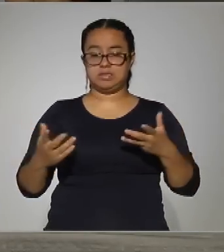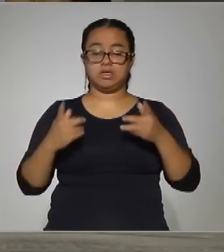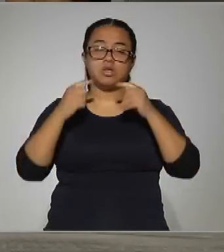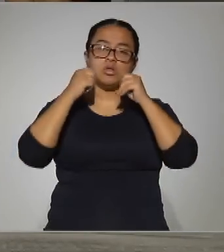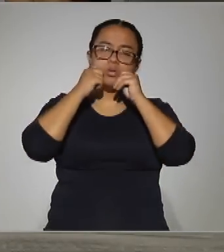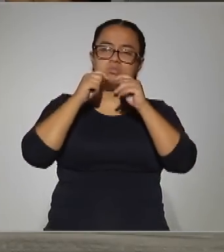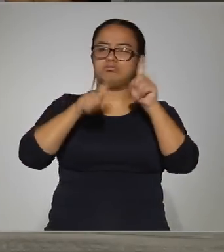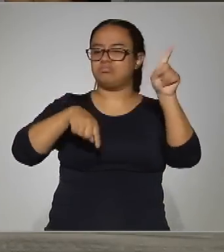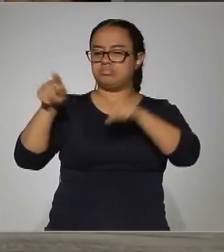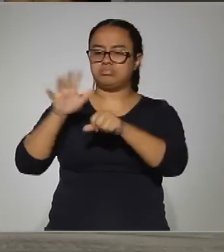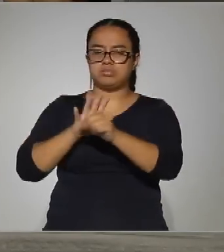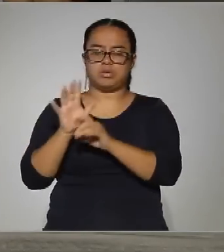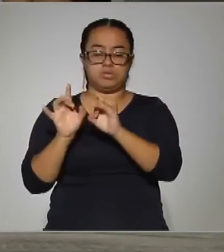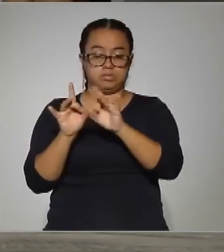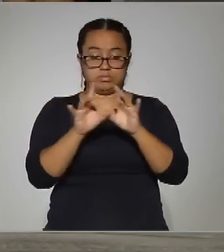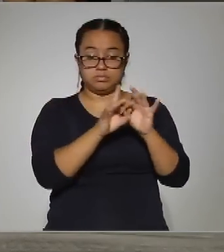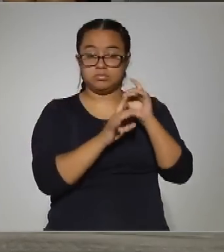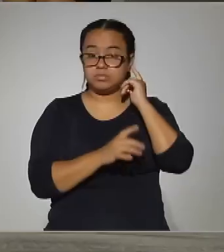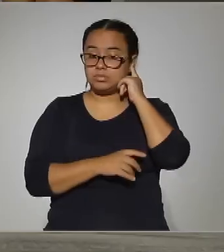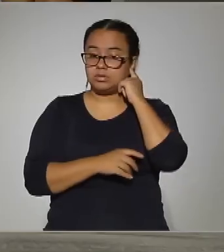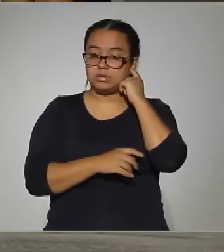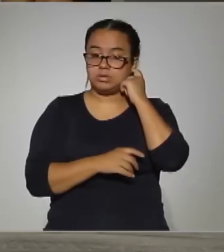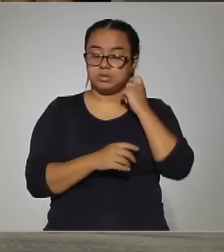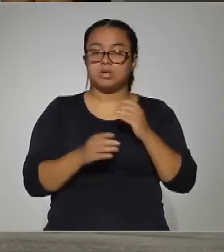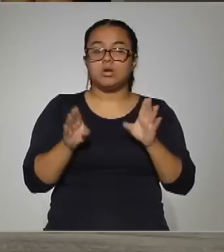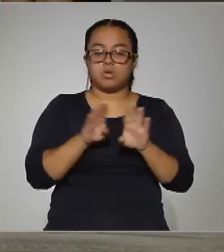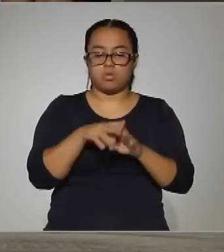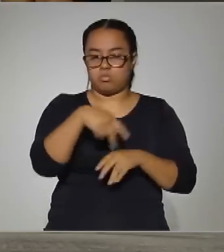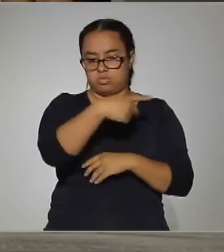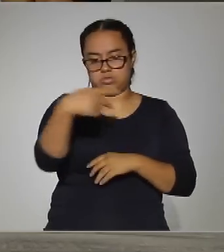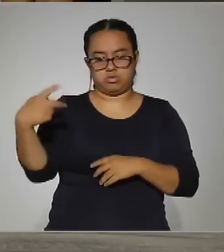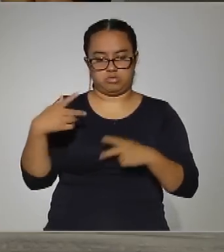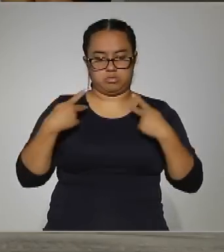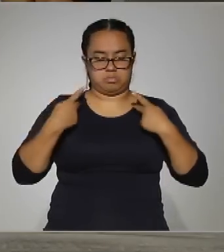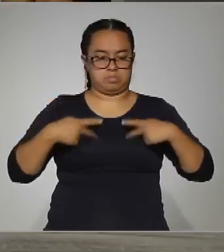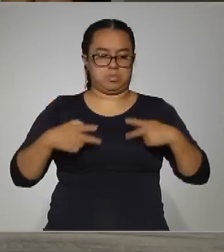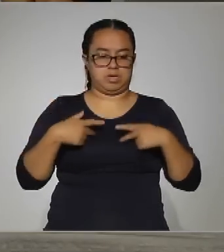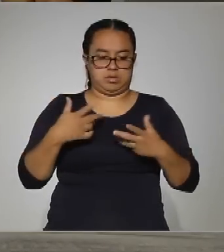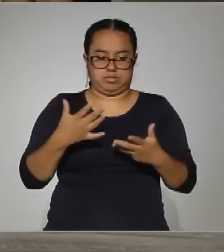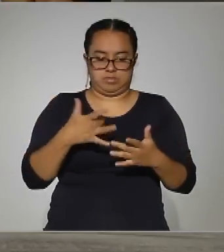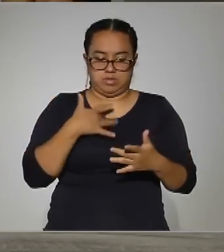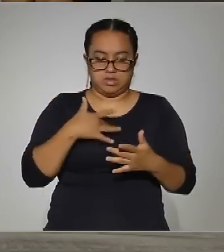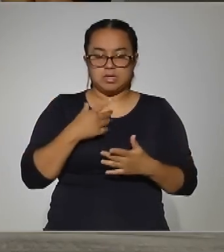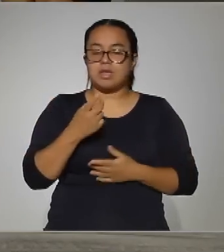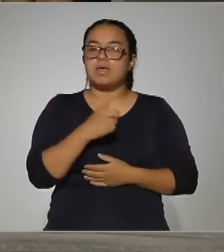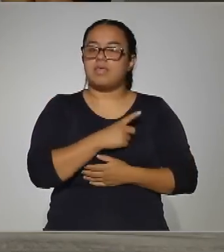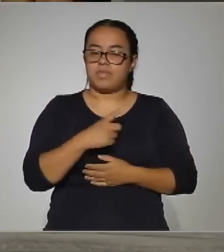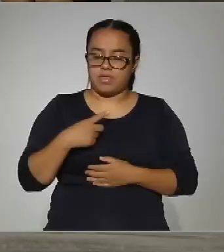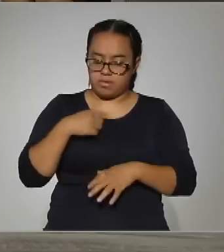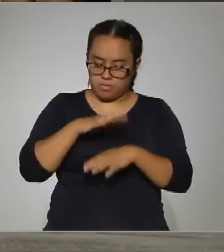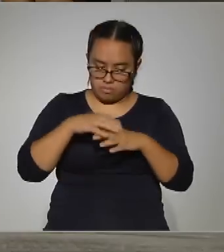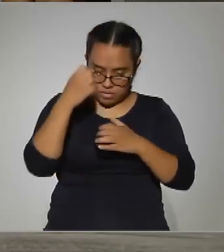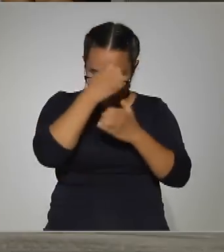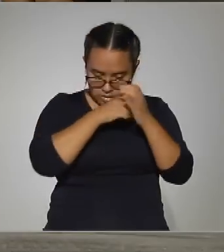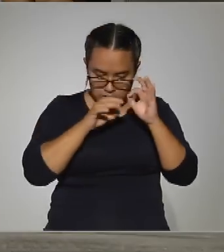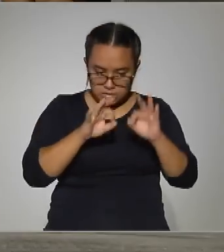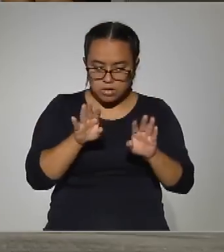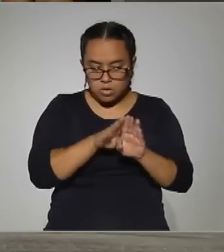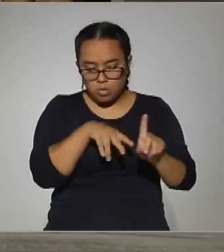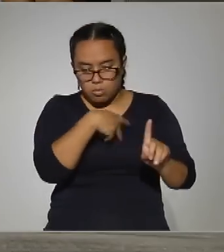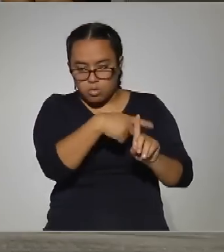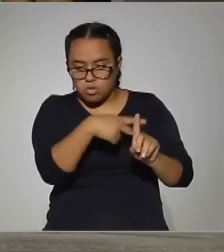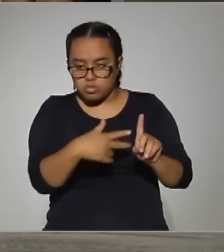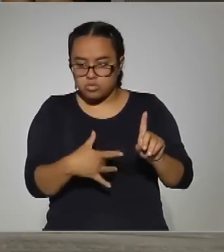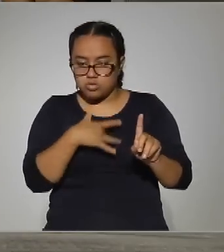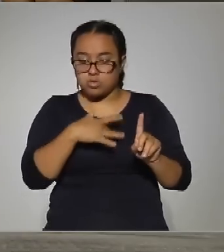cualquier situación, como la valore cada persona, necesitamos validar, ¿no? Es validar lo que está sintiendo. Claro,